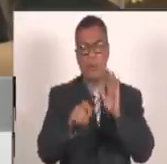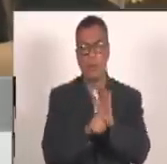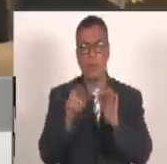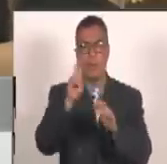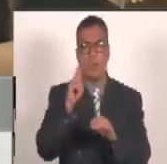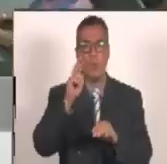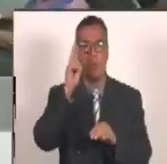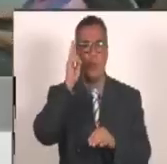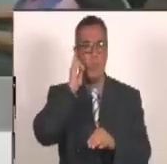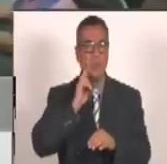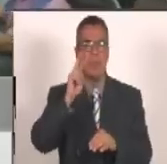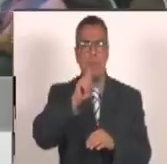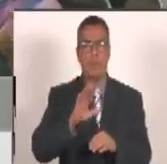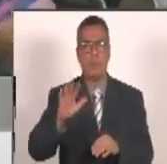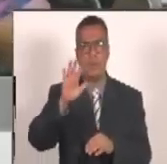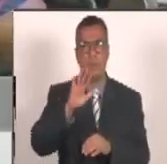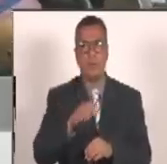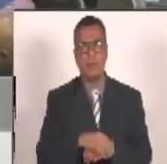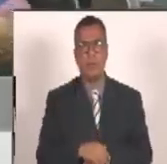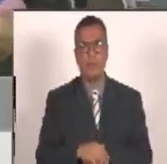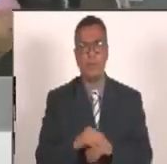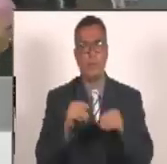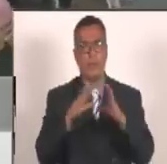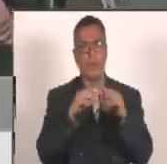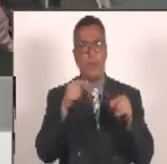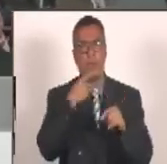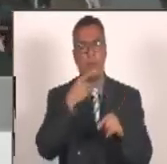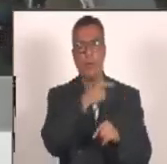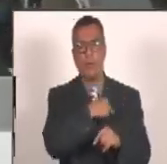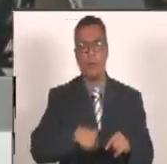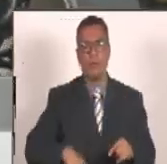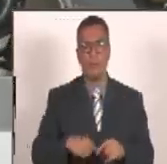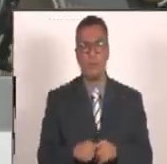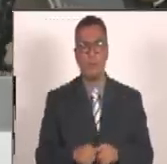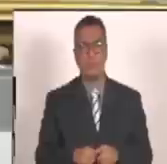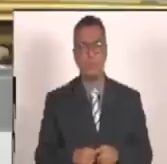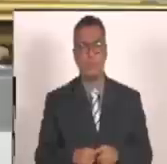Constitución de la República Bolivariana de Venezuela. Es todo, ciudadano presidente.